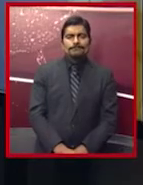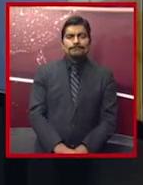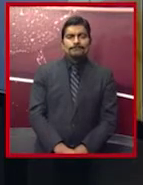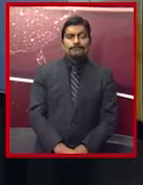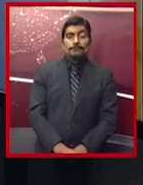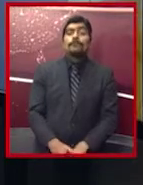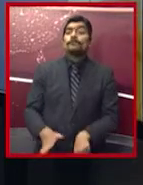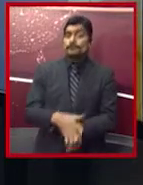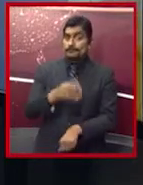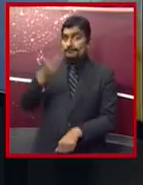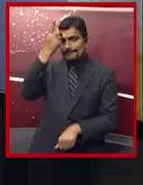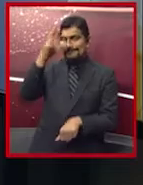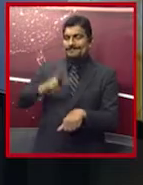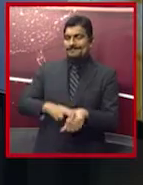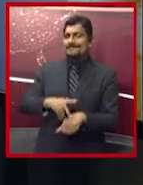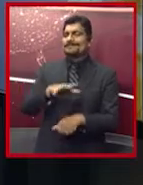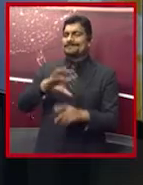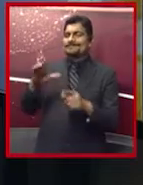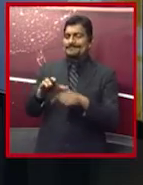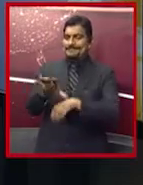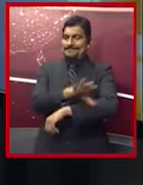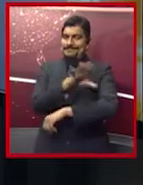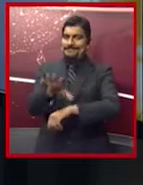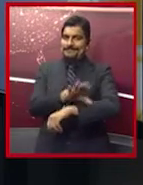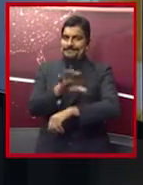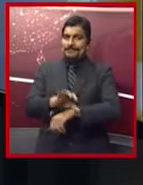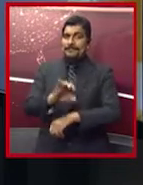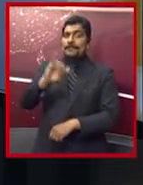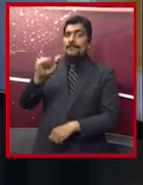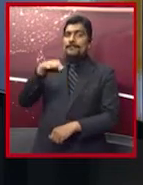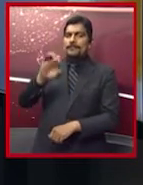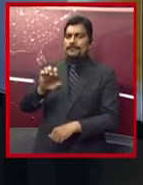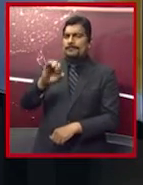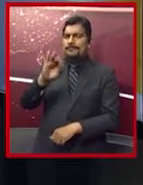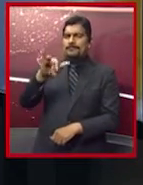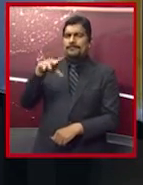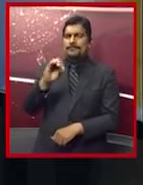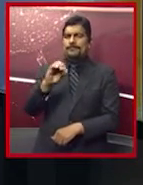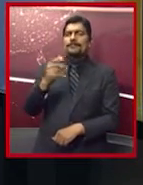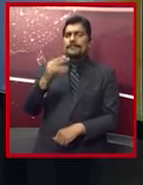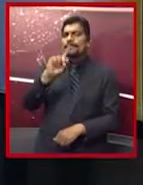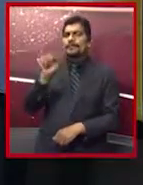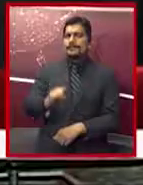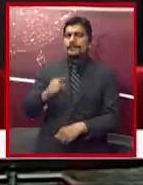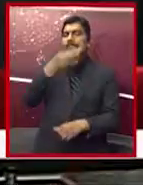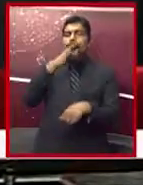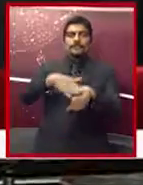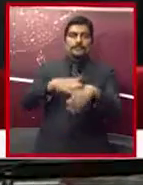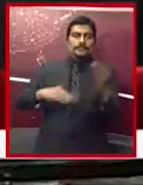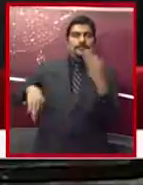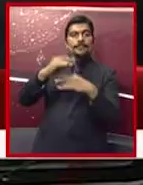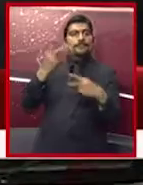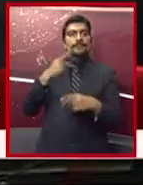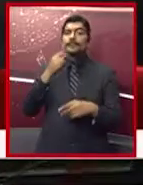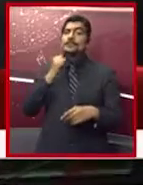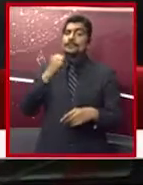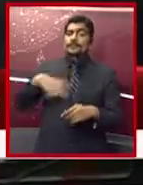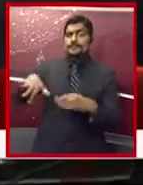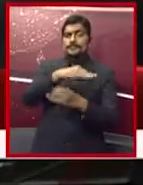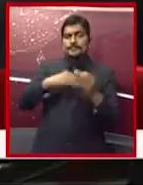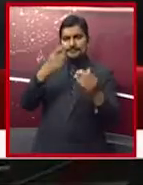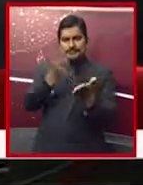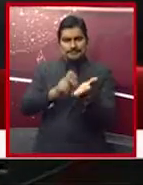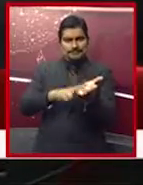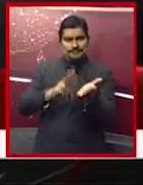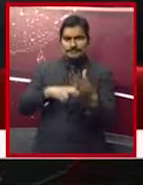Por su parte, el director de la Comisión Federal de Electricidad, Jaime Francisco Hernández Martínez, informó a los legisladores que datos de la estructura tarifaria de la